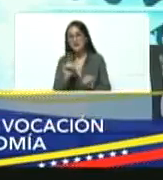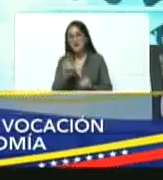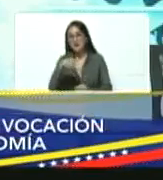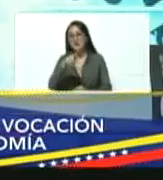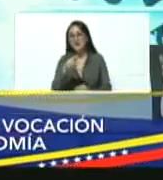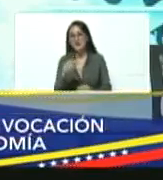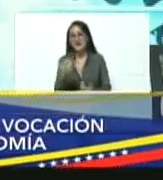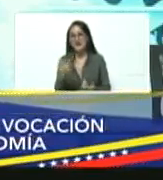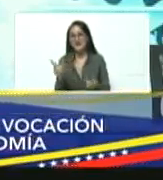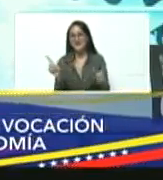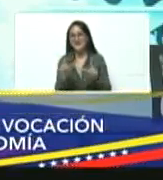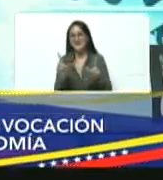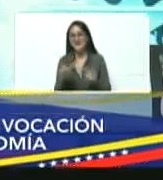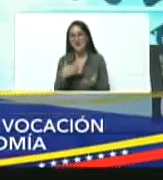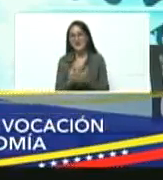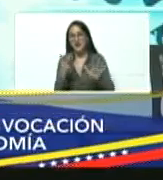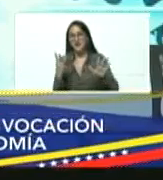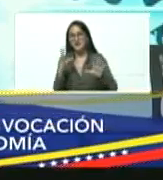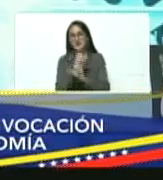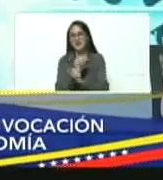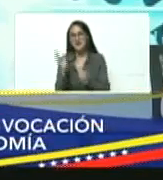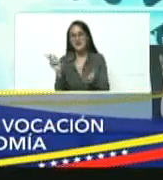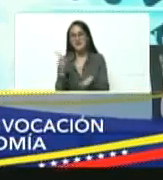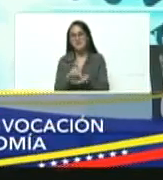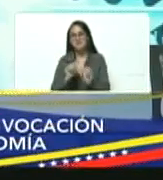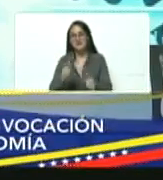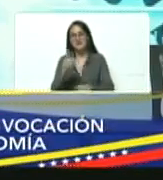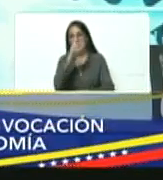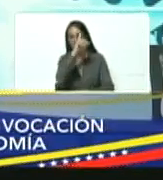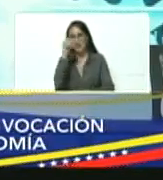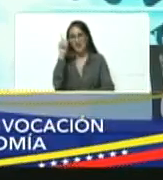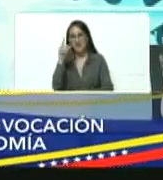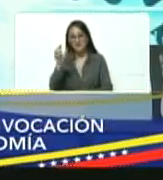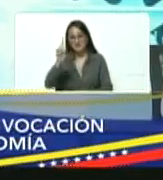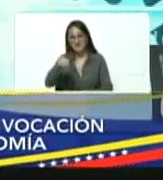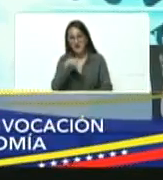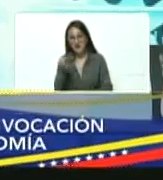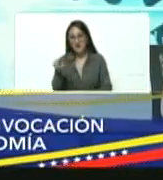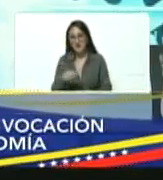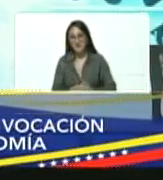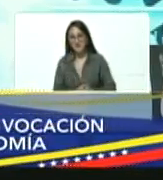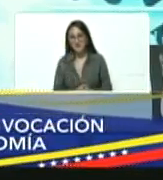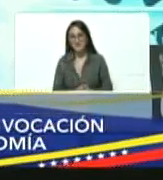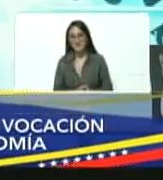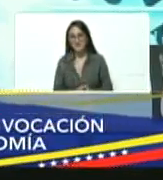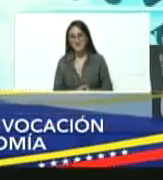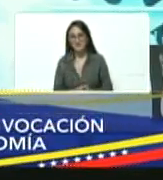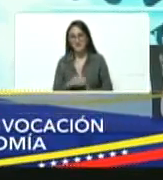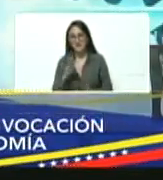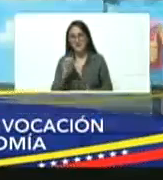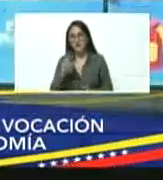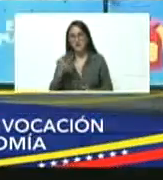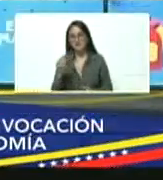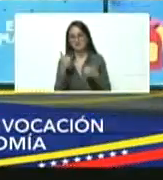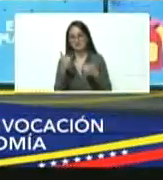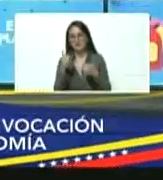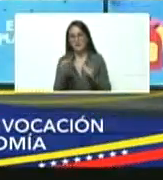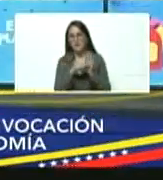se peguen hasta las 8 que llega Diosdado. ¿Te parece, Alfred Nazaret? Boris tiene tremendo